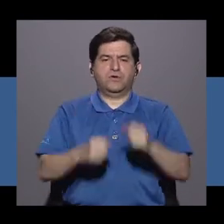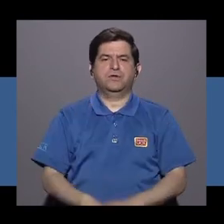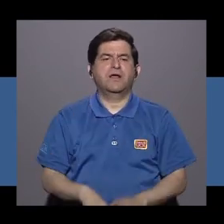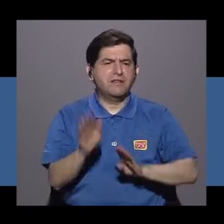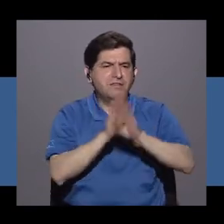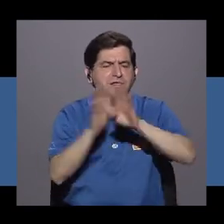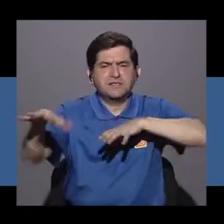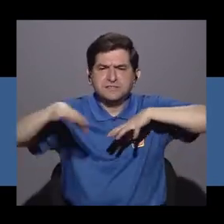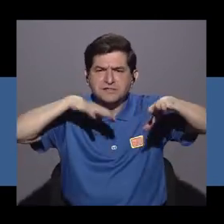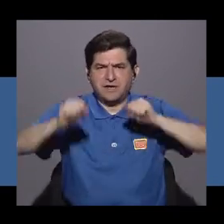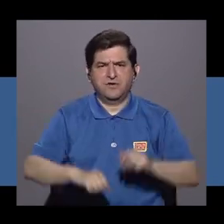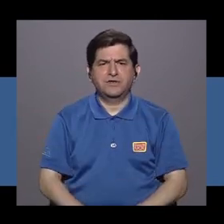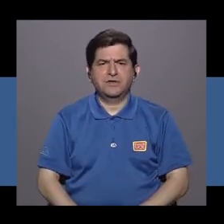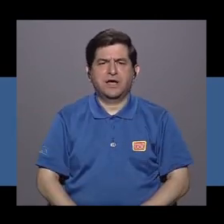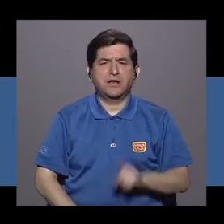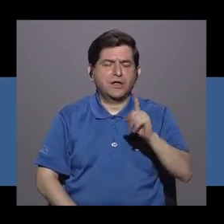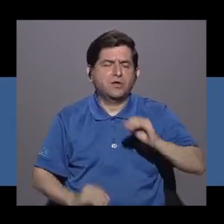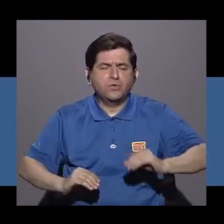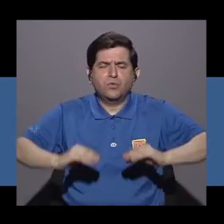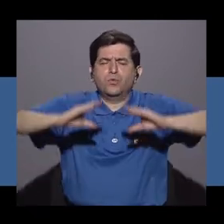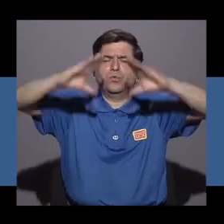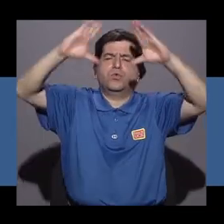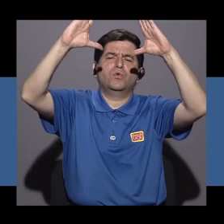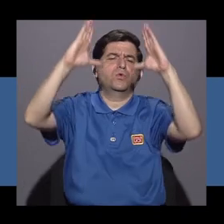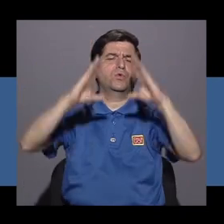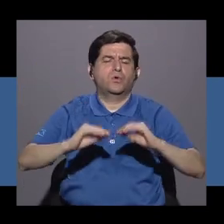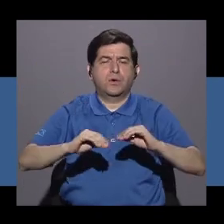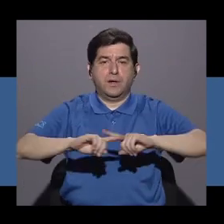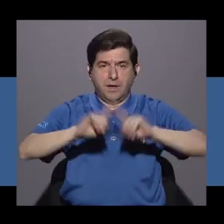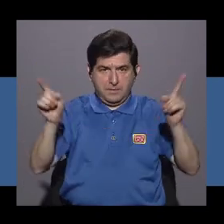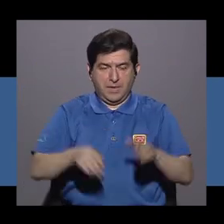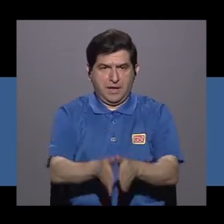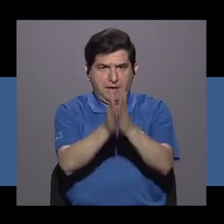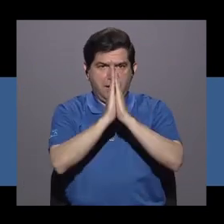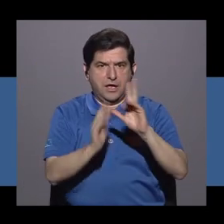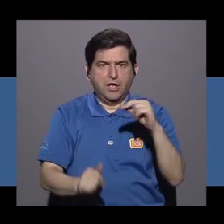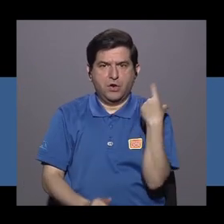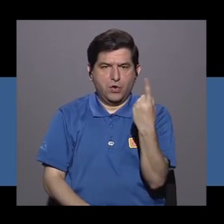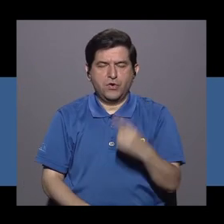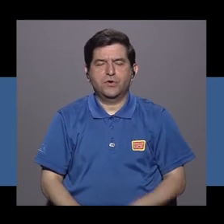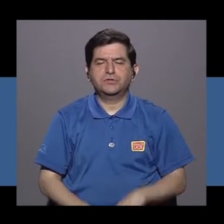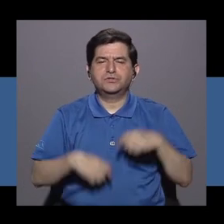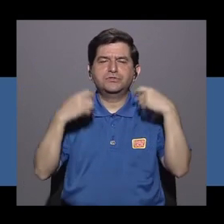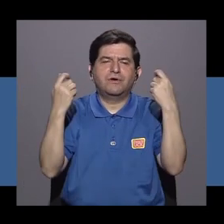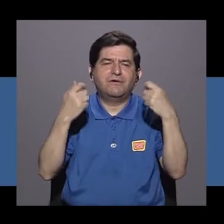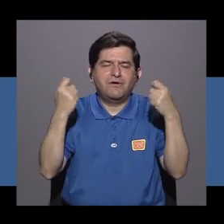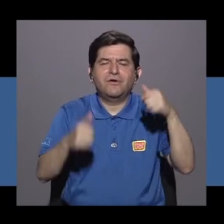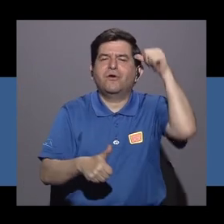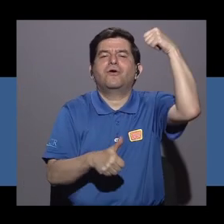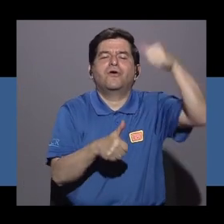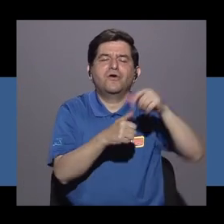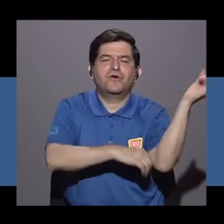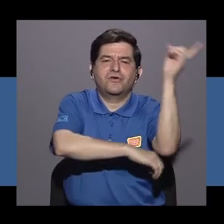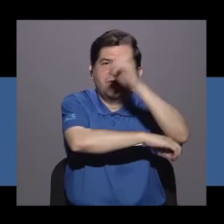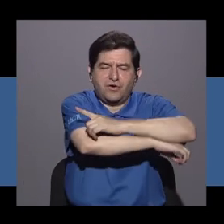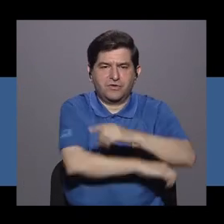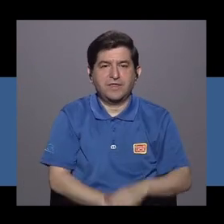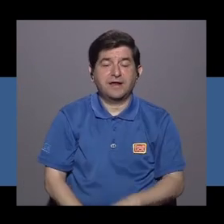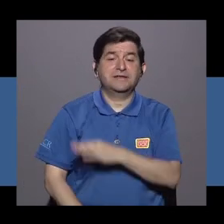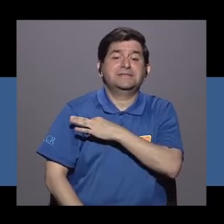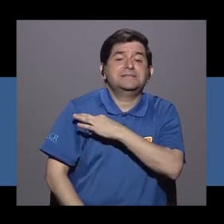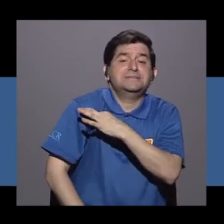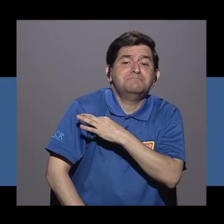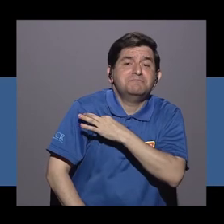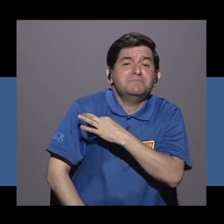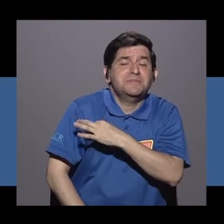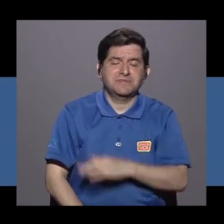salud. Desarrollamos actividades durante todo un día, pero el llamado no solamente a celebrarlo, a conmemorar el día, sino más